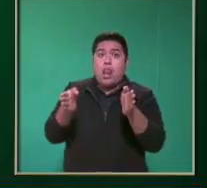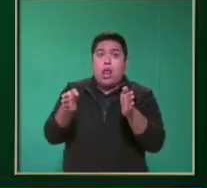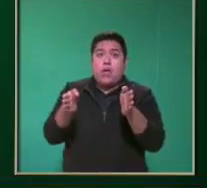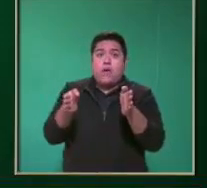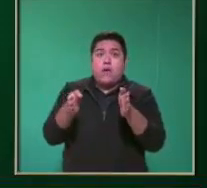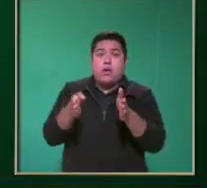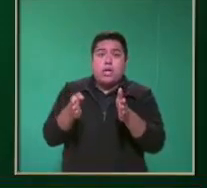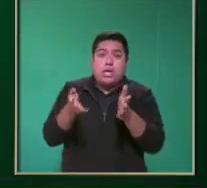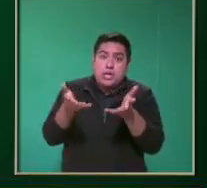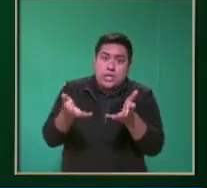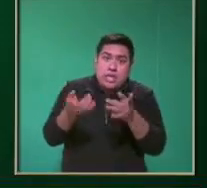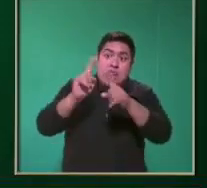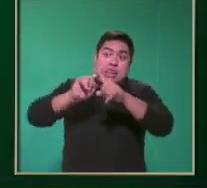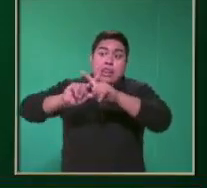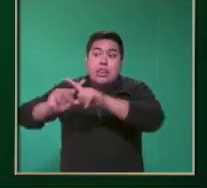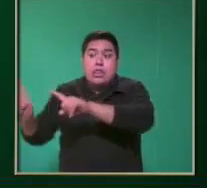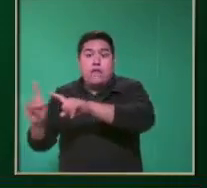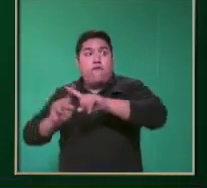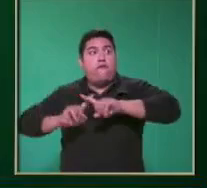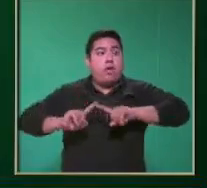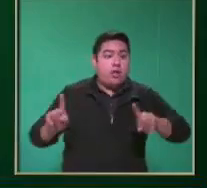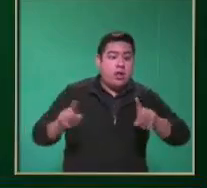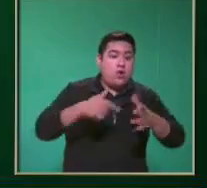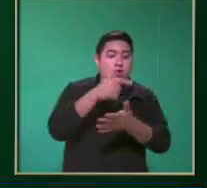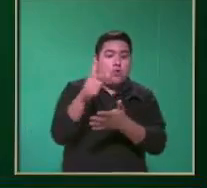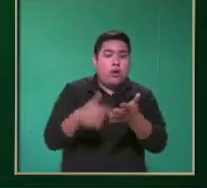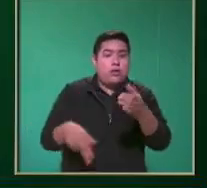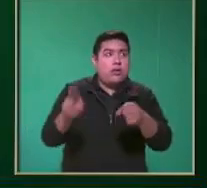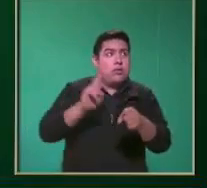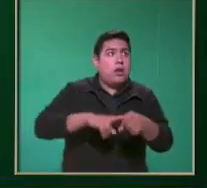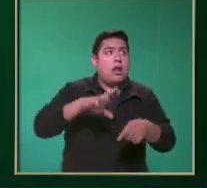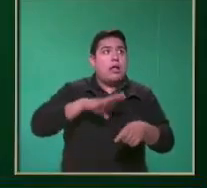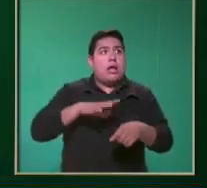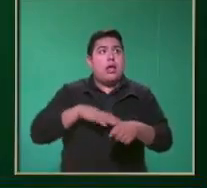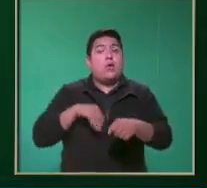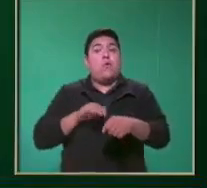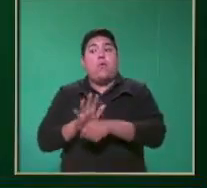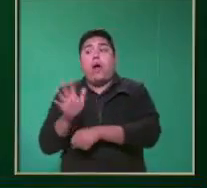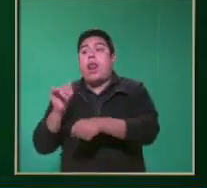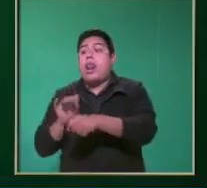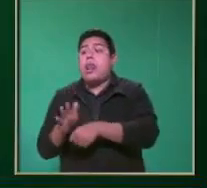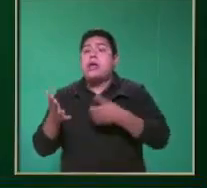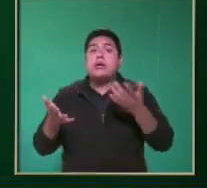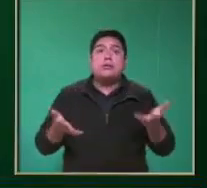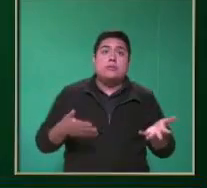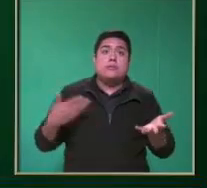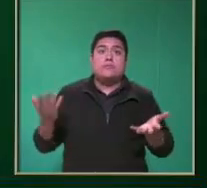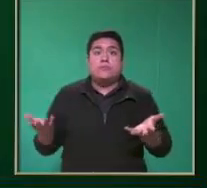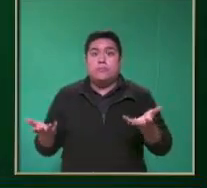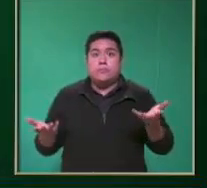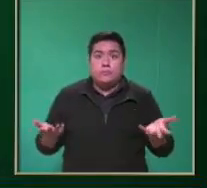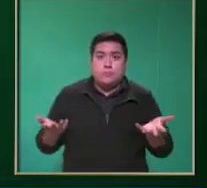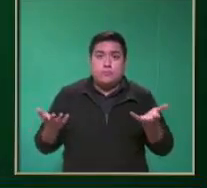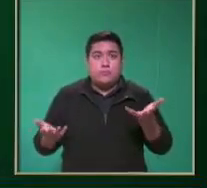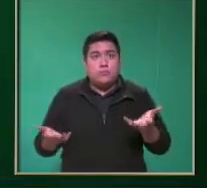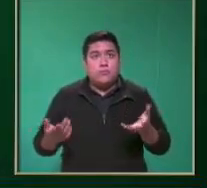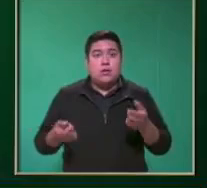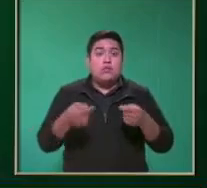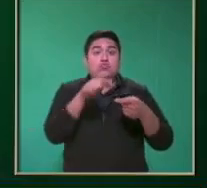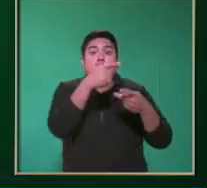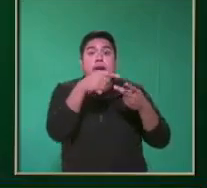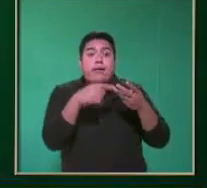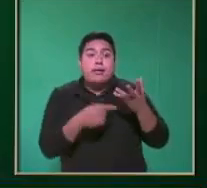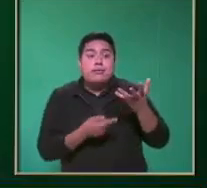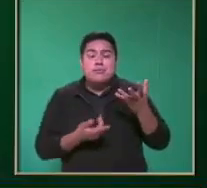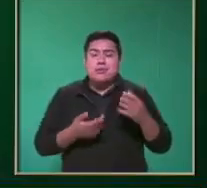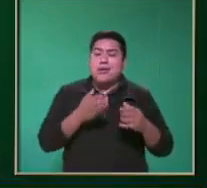con la distinción de las regiones naturales. Hay que ver cuáles son y cuáles son algunas de sus